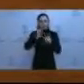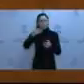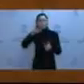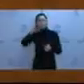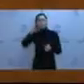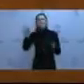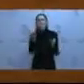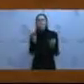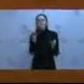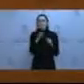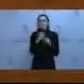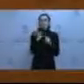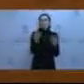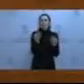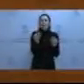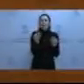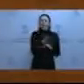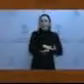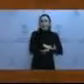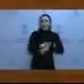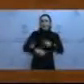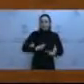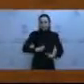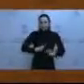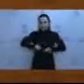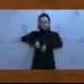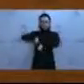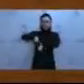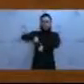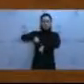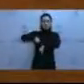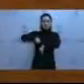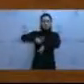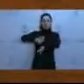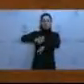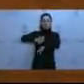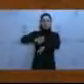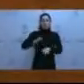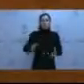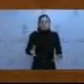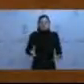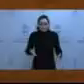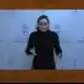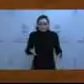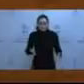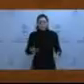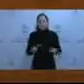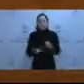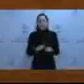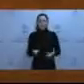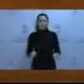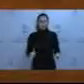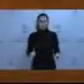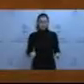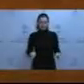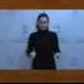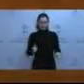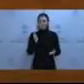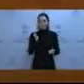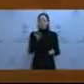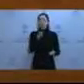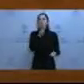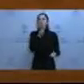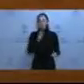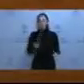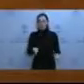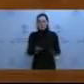hacer, que qué va a hacer el Gobierno. ¿Dejarlo como un erial o continuar? ¿Qué van a hacer? ¿Cómo se va a pagar eso?